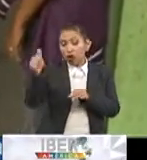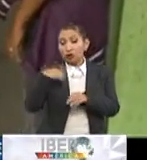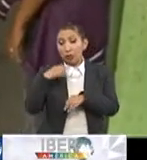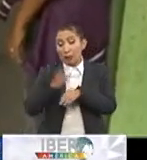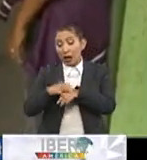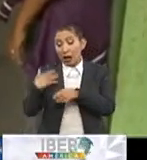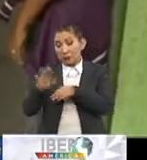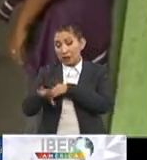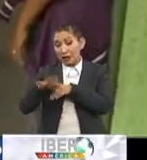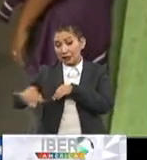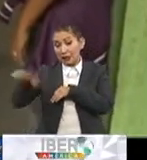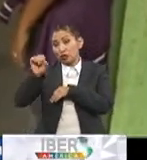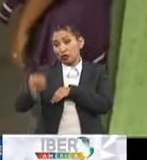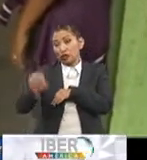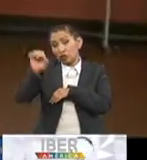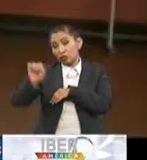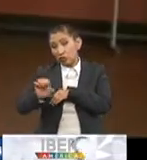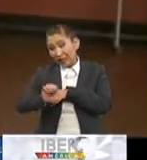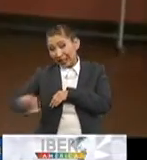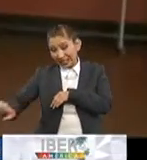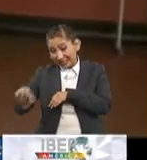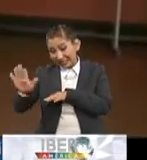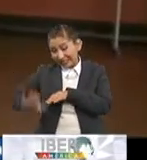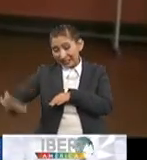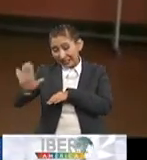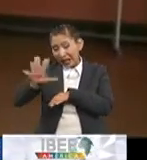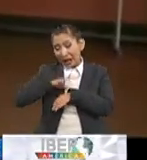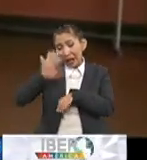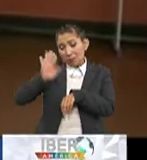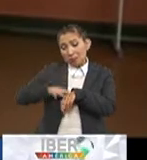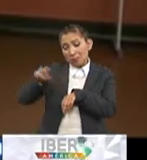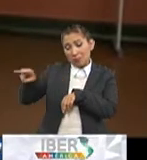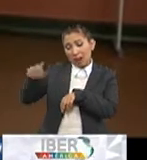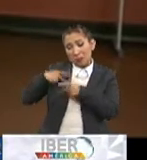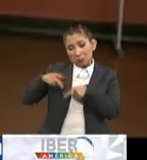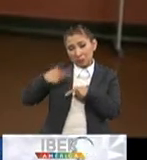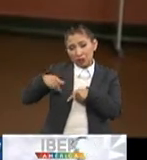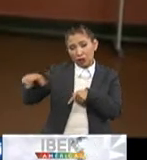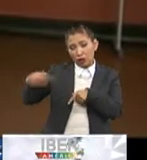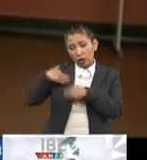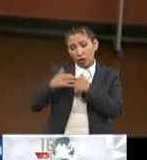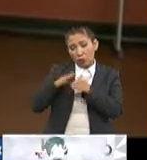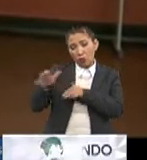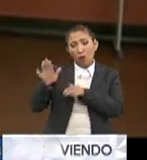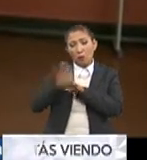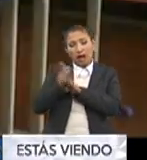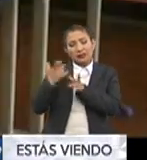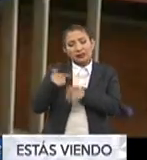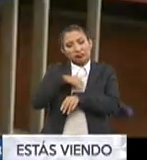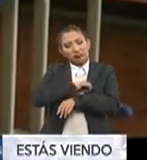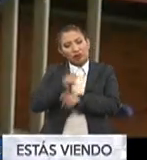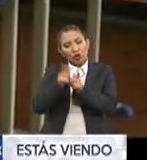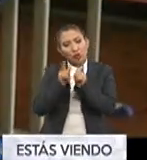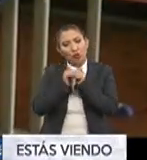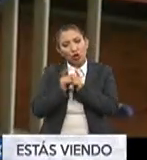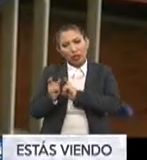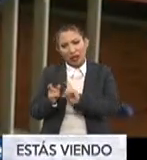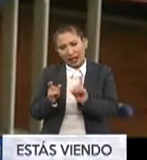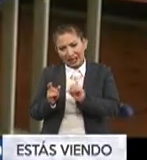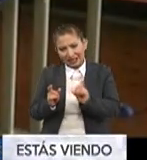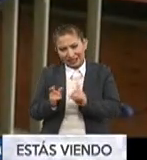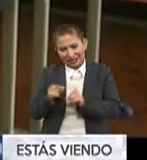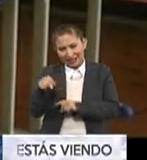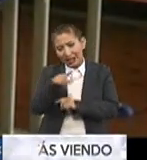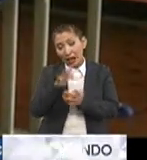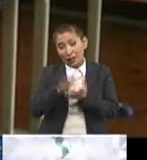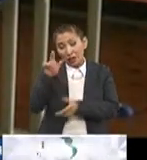país, sobre todo el sur y el sureste, donde hay una digamos, un paso a la derecha, ¿no? Un movimiento a la derecha,